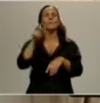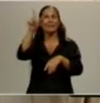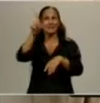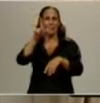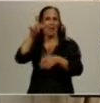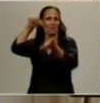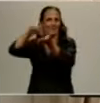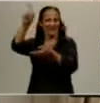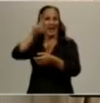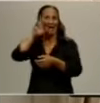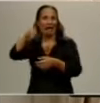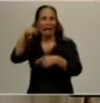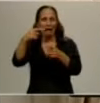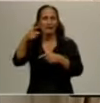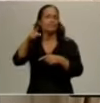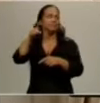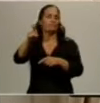está paralizado.